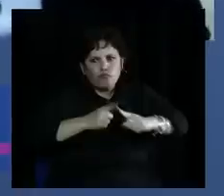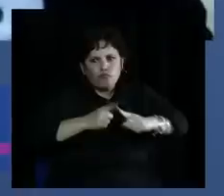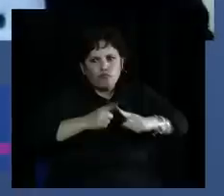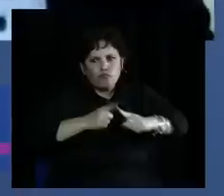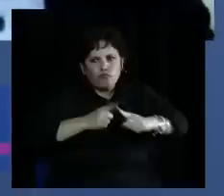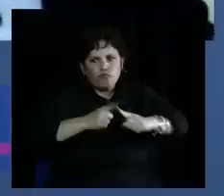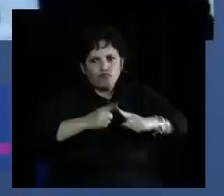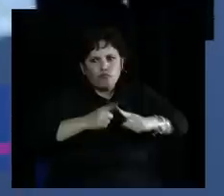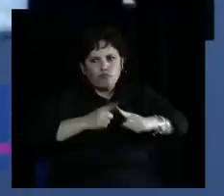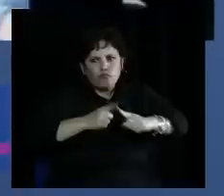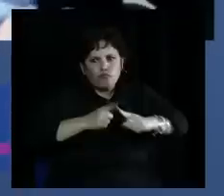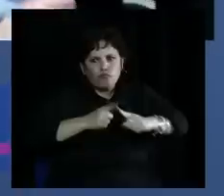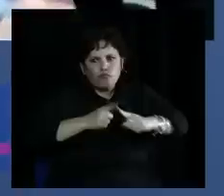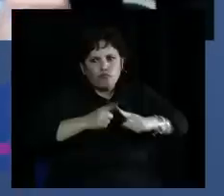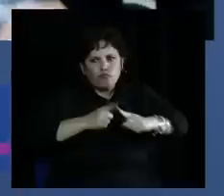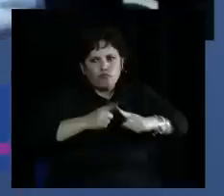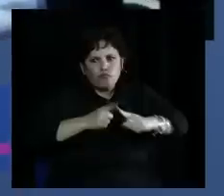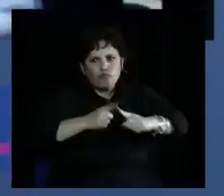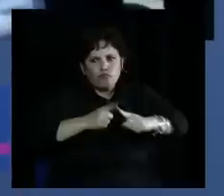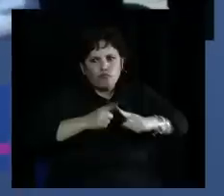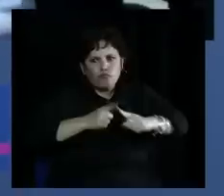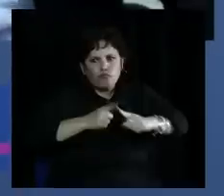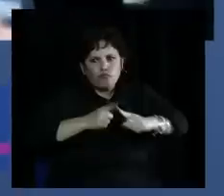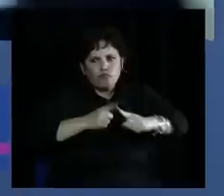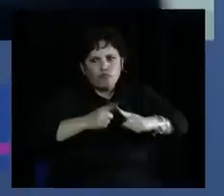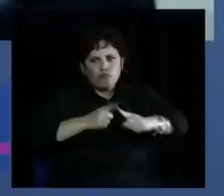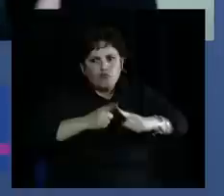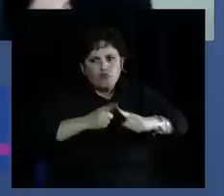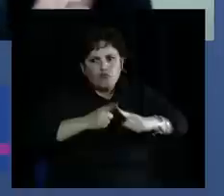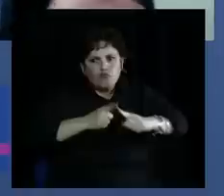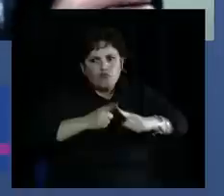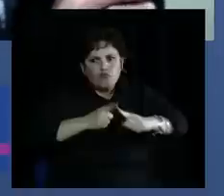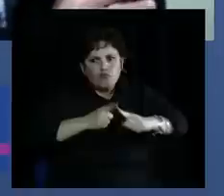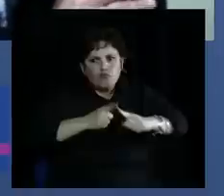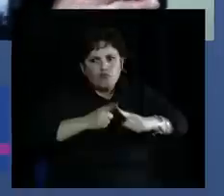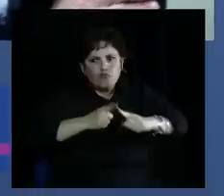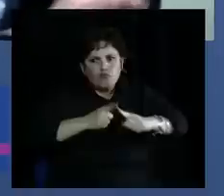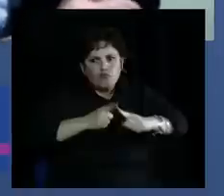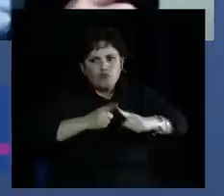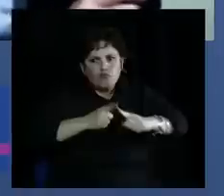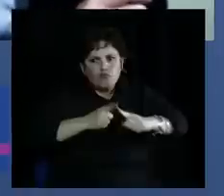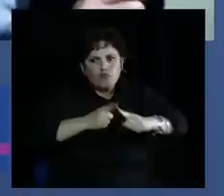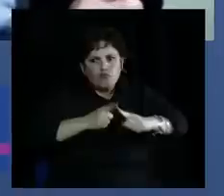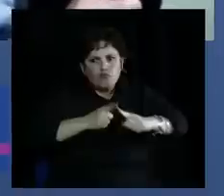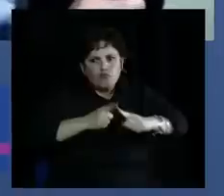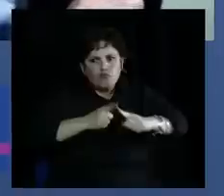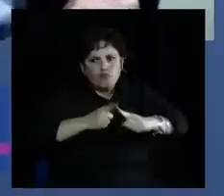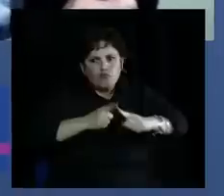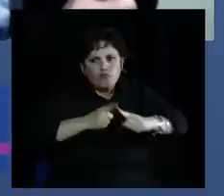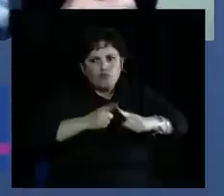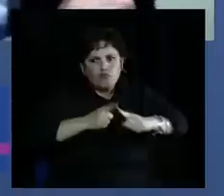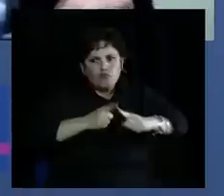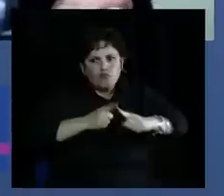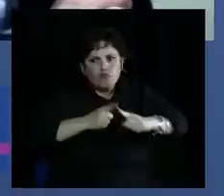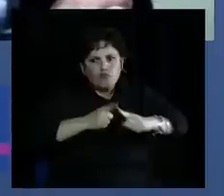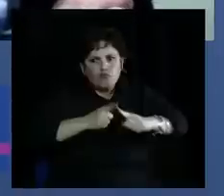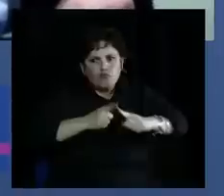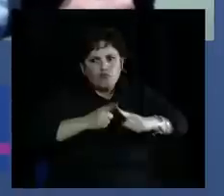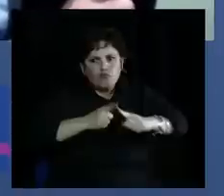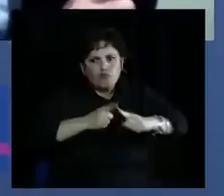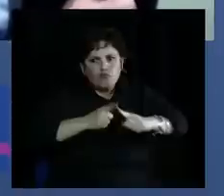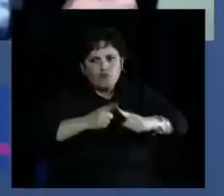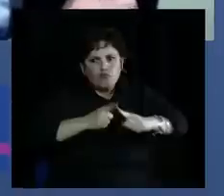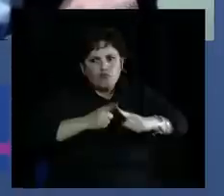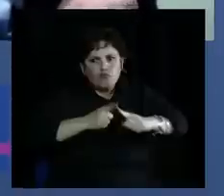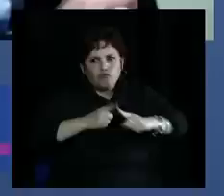de movilizaciones pues muy vehementes, pero también rechazando cualquier expresión de